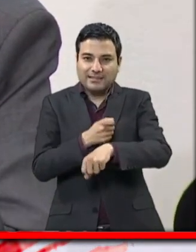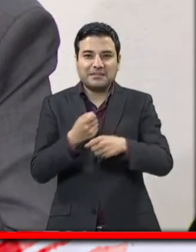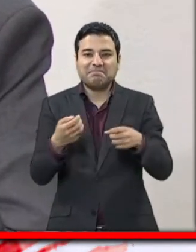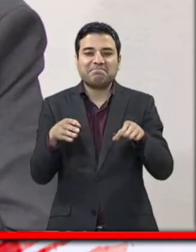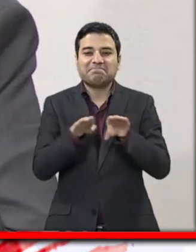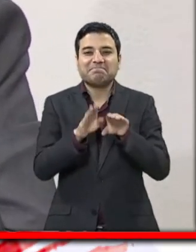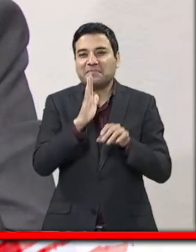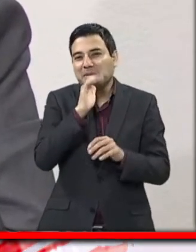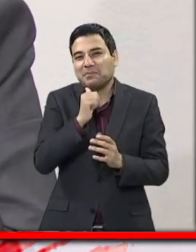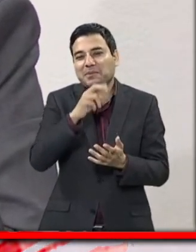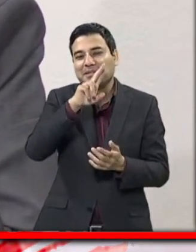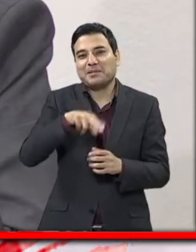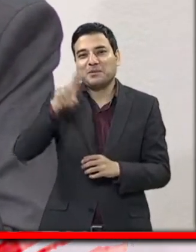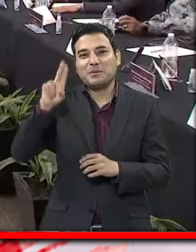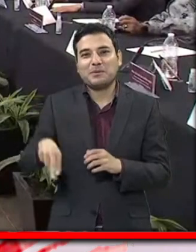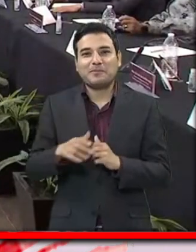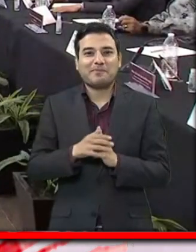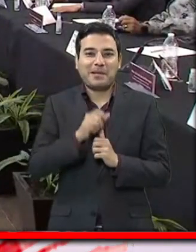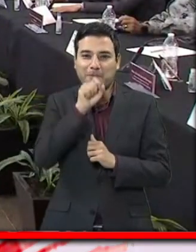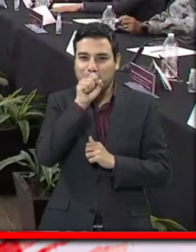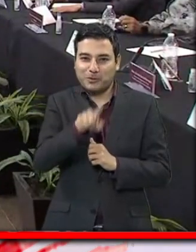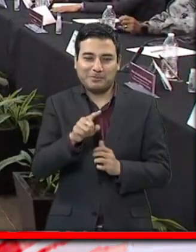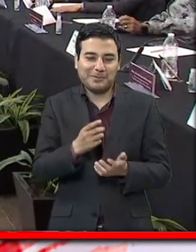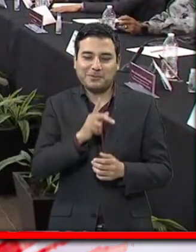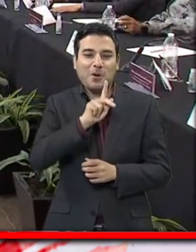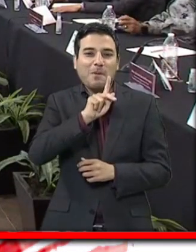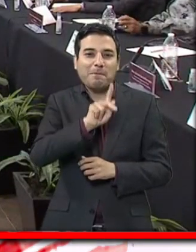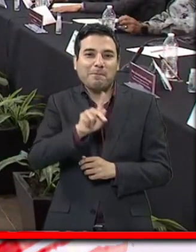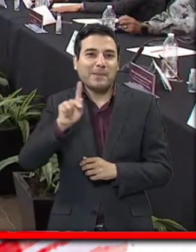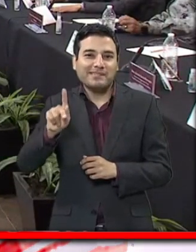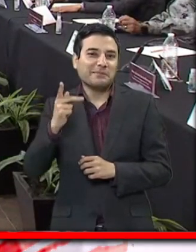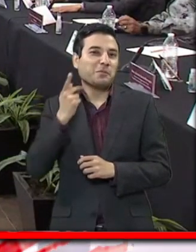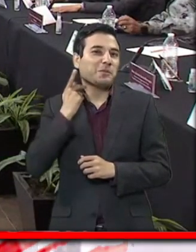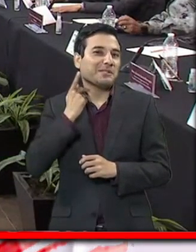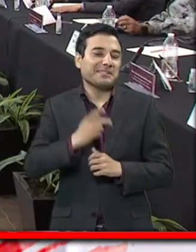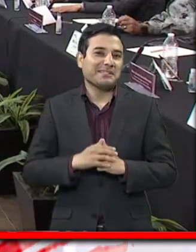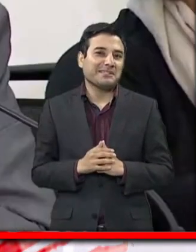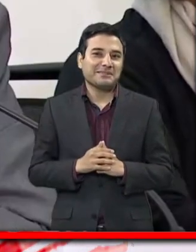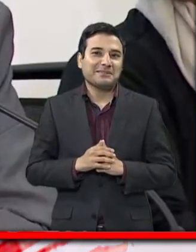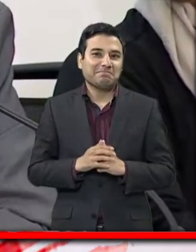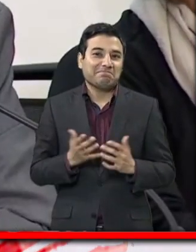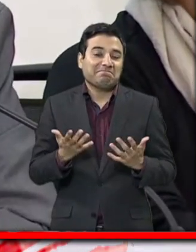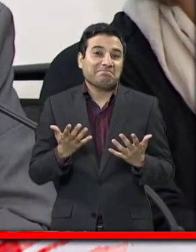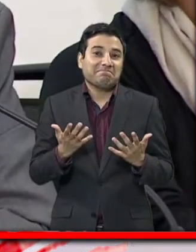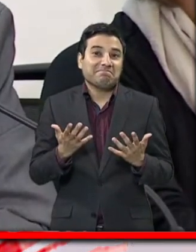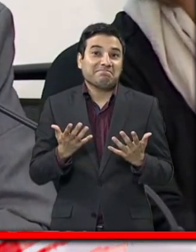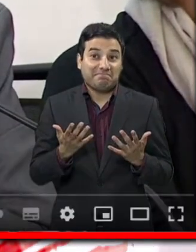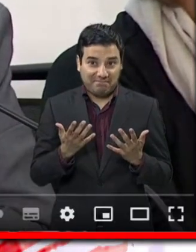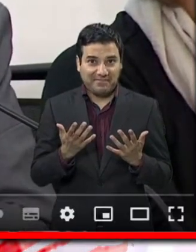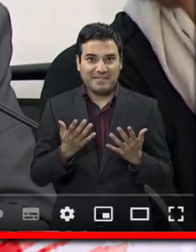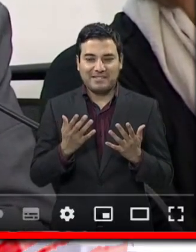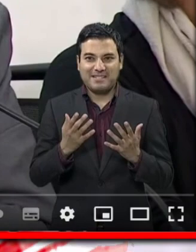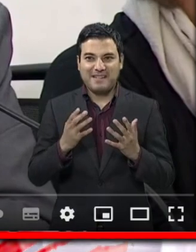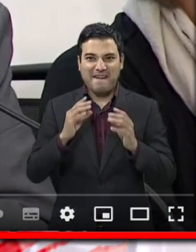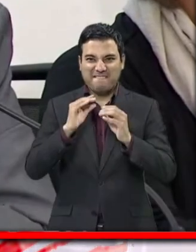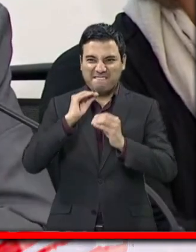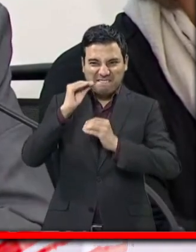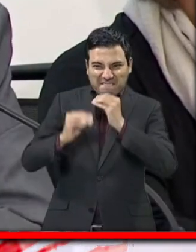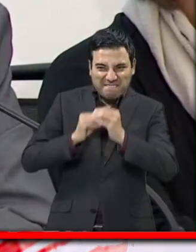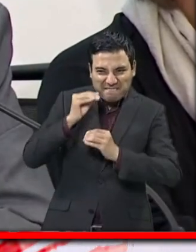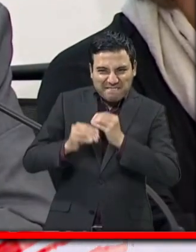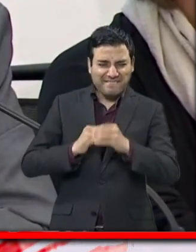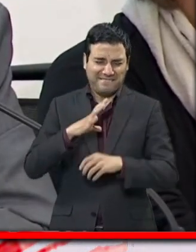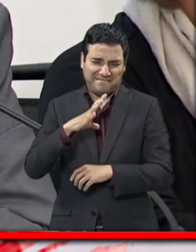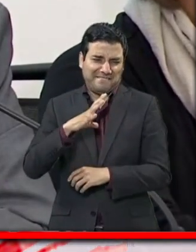podemos aplicarlo analógicamente a la política el debate Ahí está Yo creo